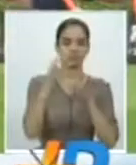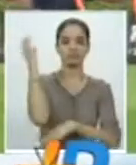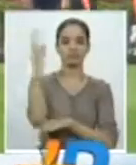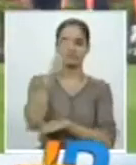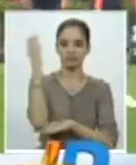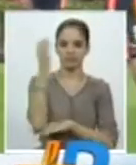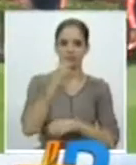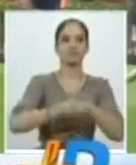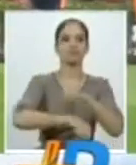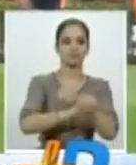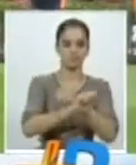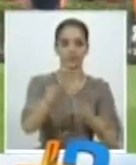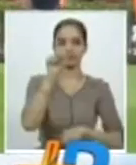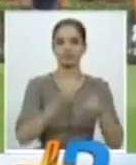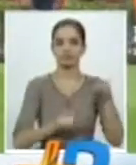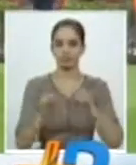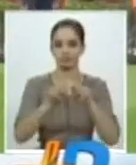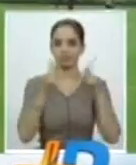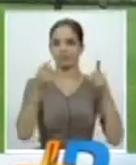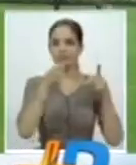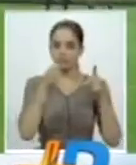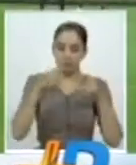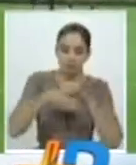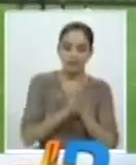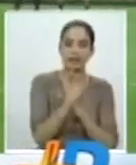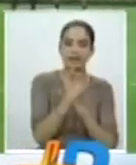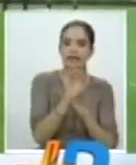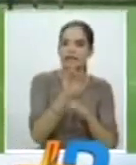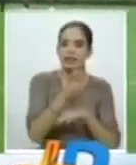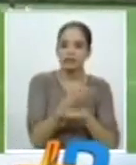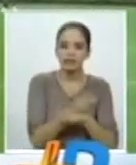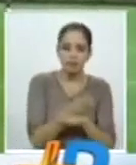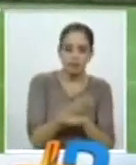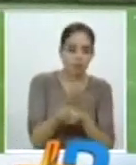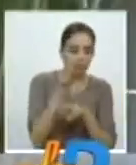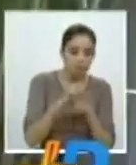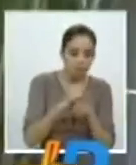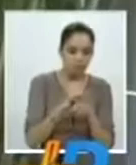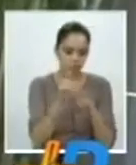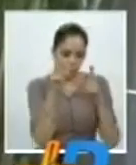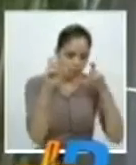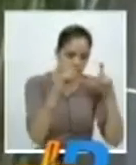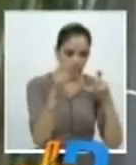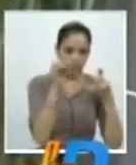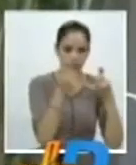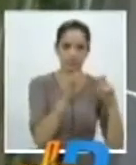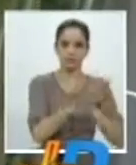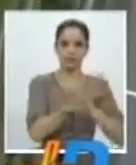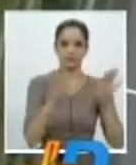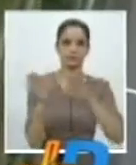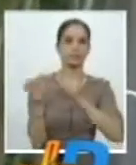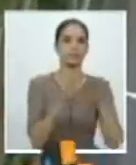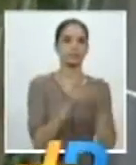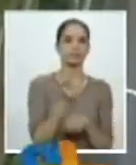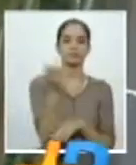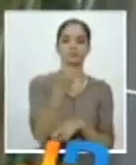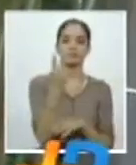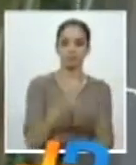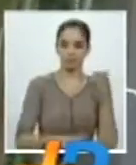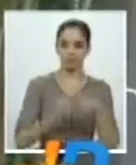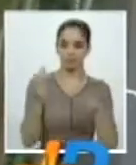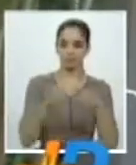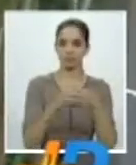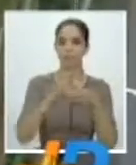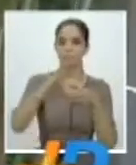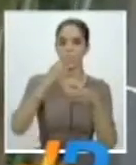periodistas para el tradicional registro de imágenes los 15 primeros minutos de entrenamiento. Este viernes, en el arranque de los cuartos de final de